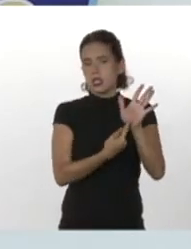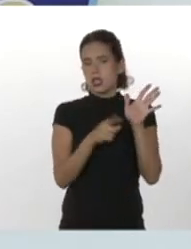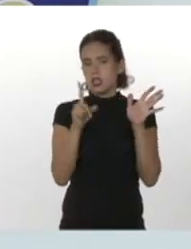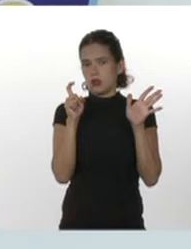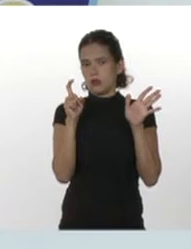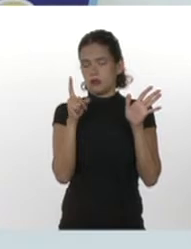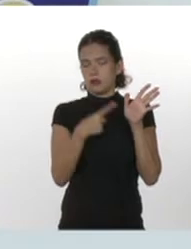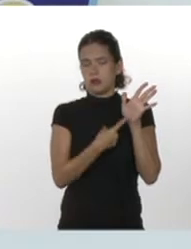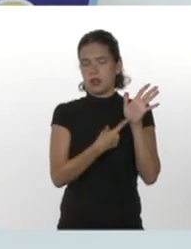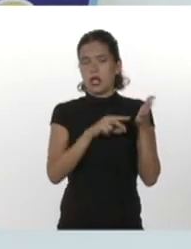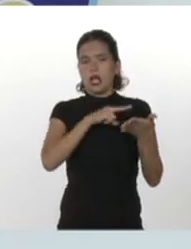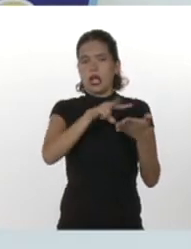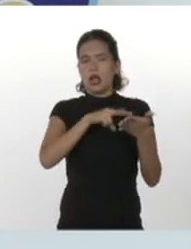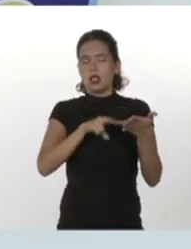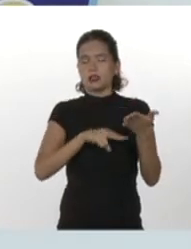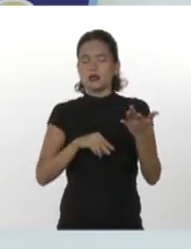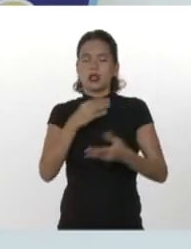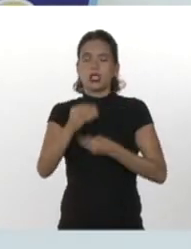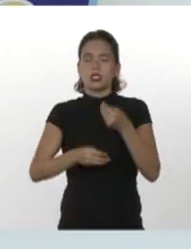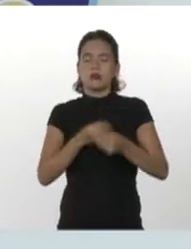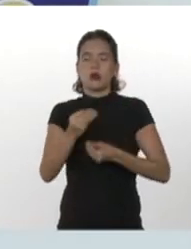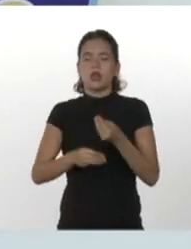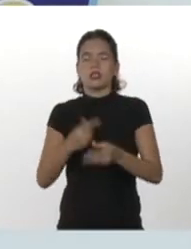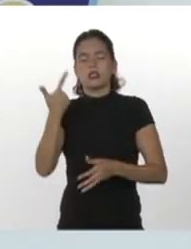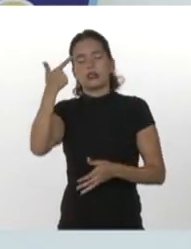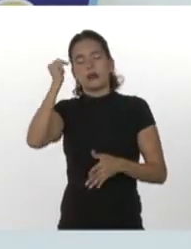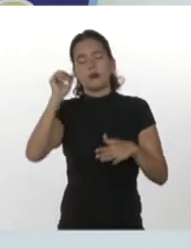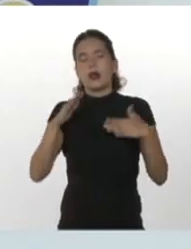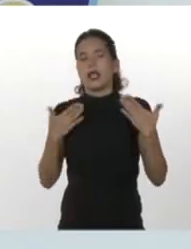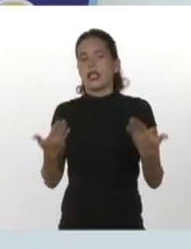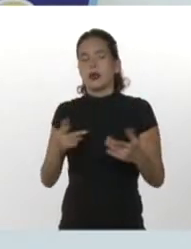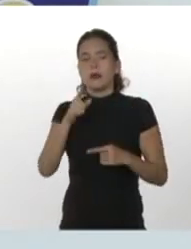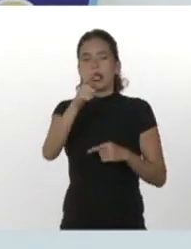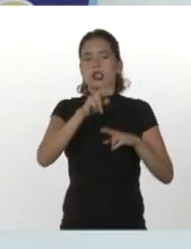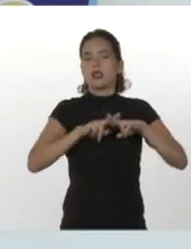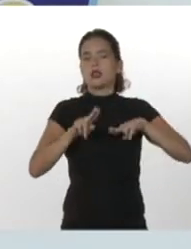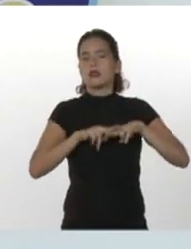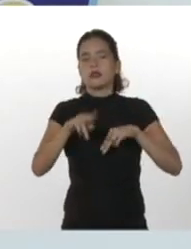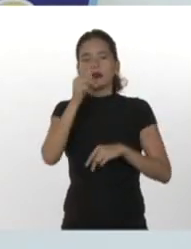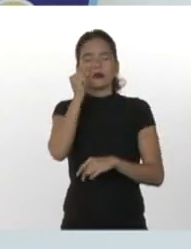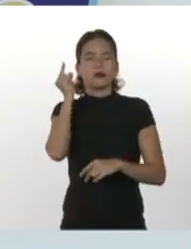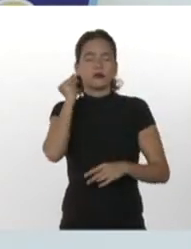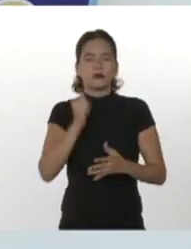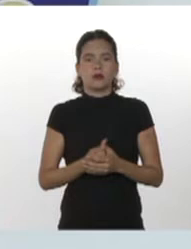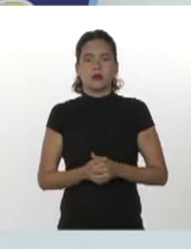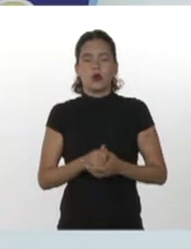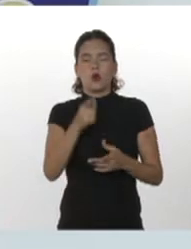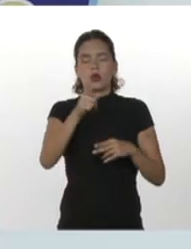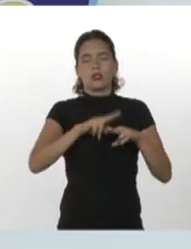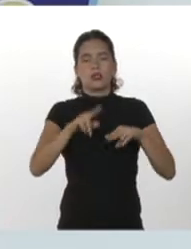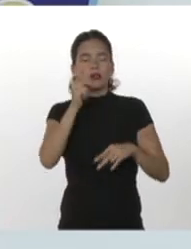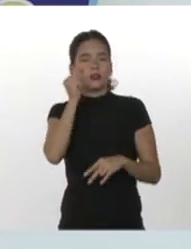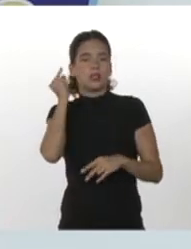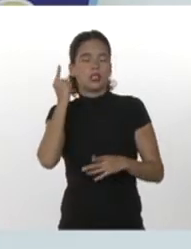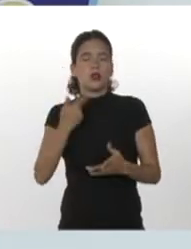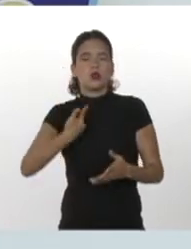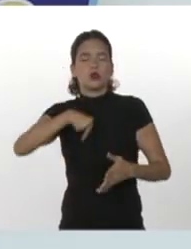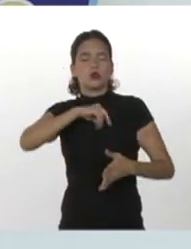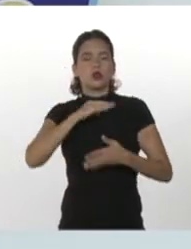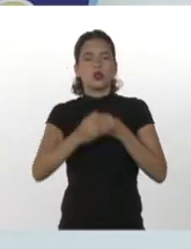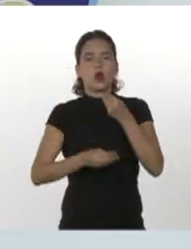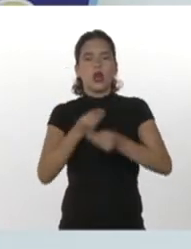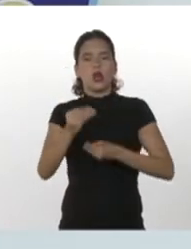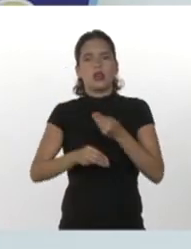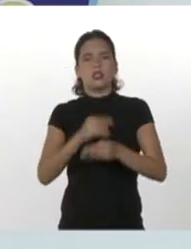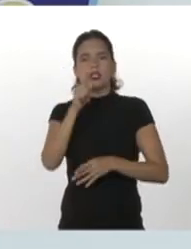dedo la lectura que estamos realizando. ¿Para qué? Para que ese niño o esa niña que está con nosotros